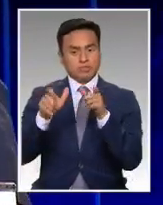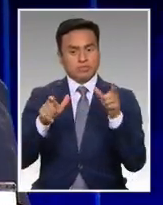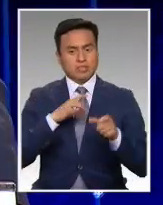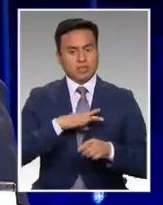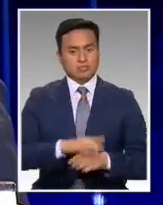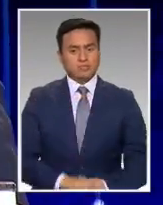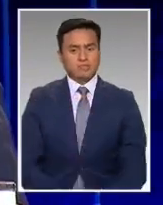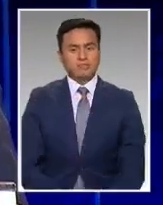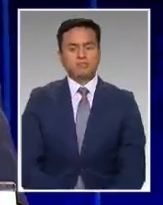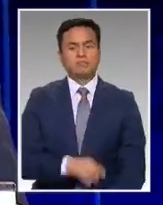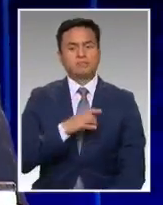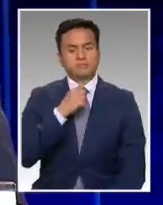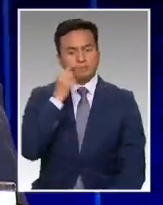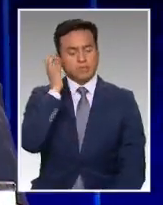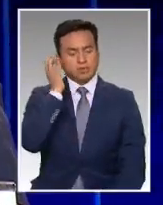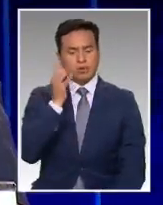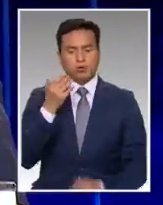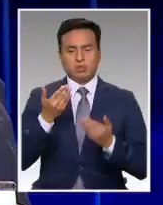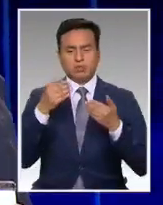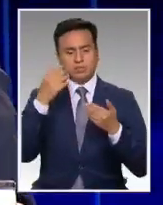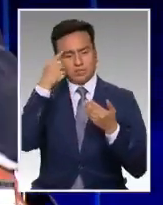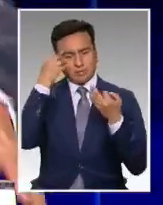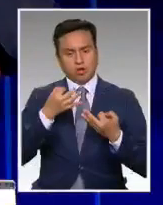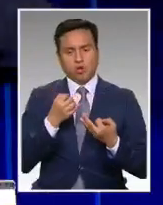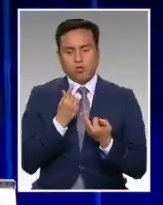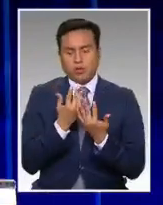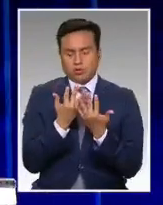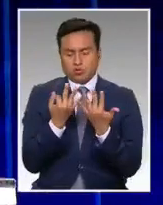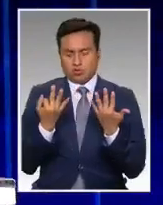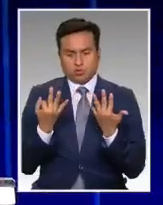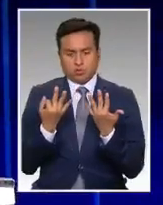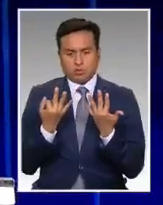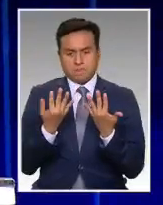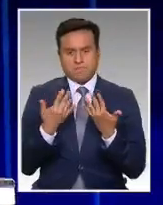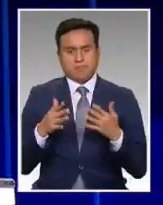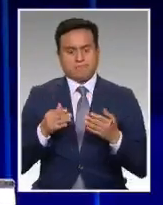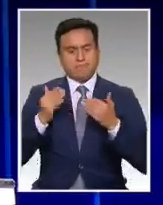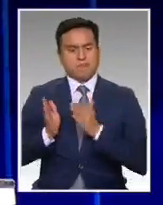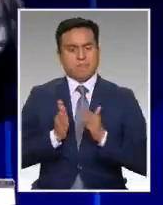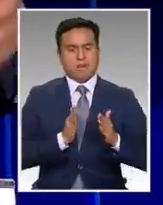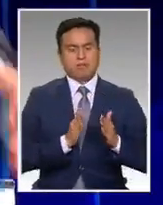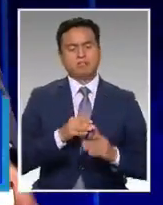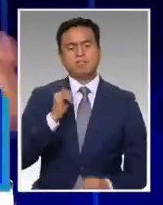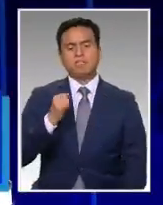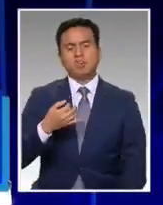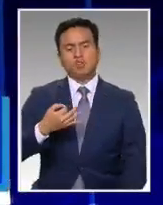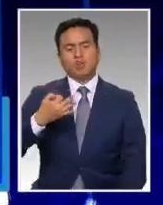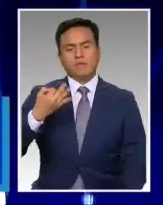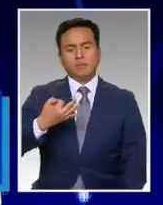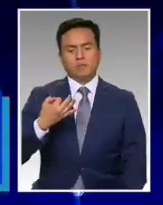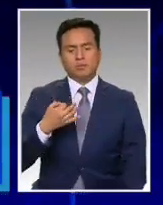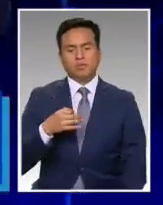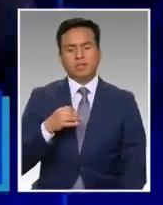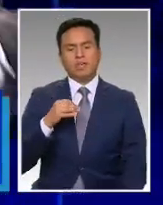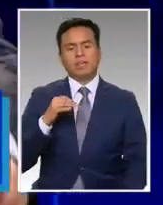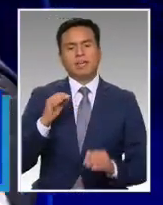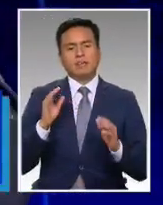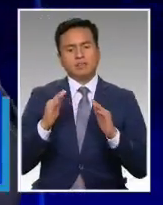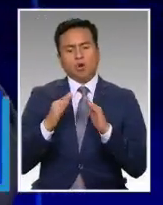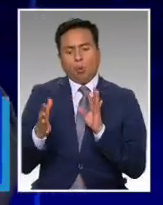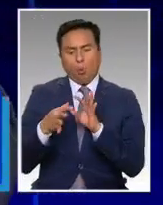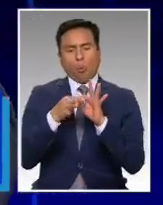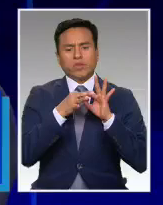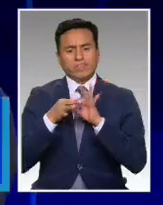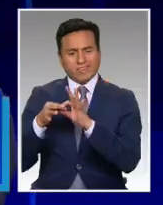y chilenas hoy decidirán cuál de nosotros es el más preparado y si confirmó estar en la casa de la unidad